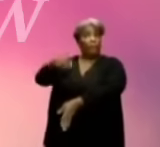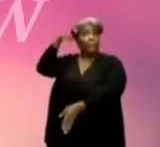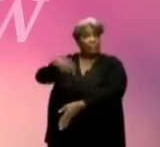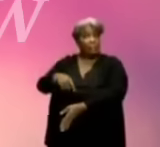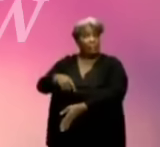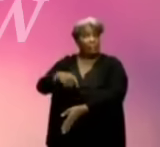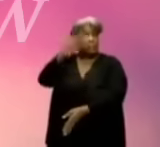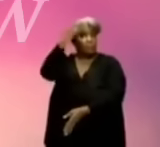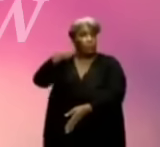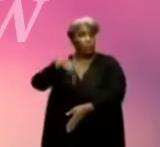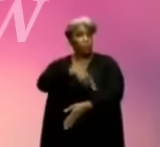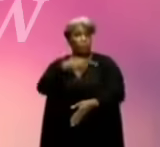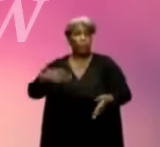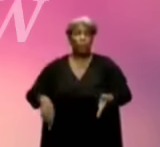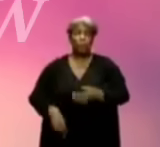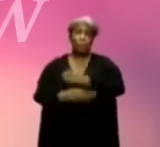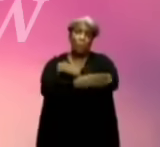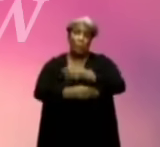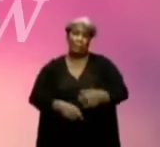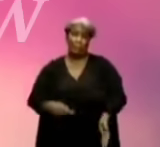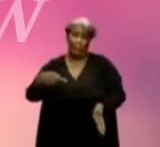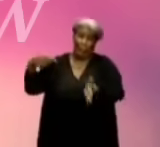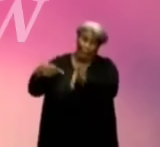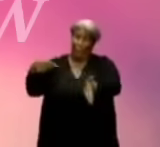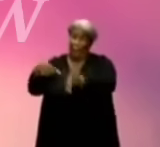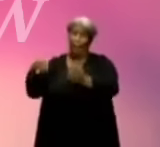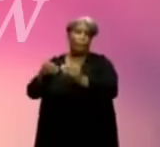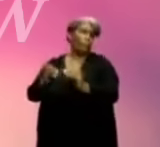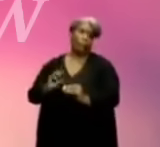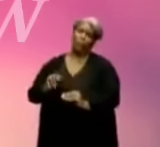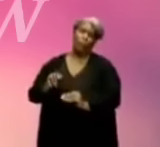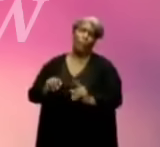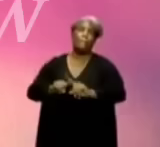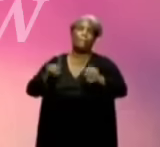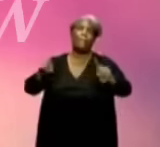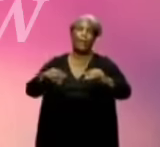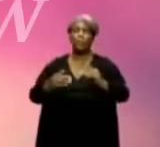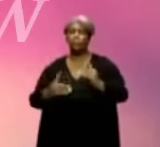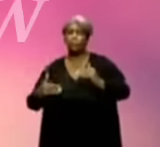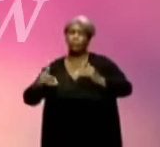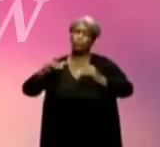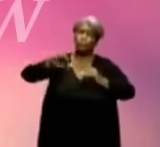los países más endeudados, pero estamos a un nivel de promedio